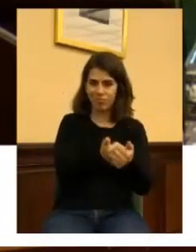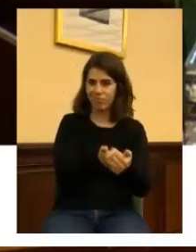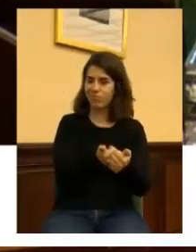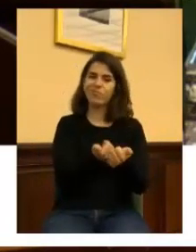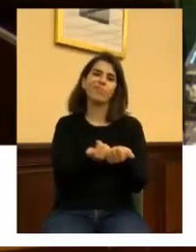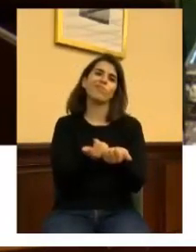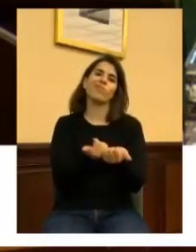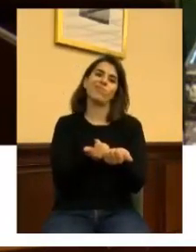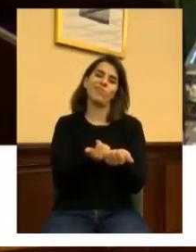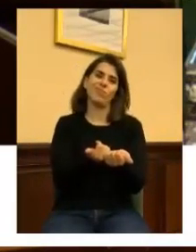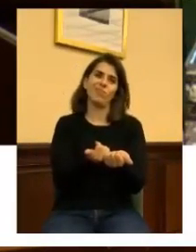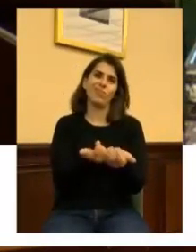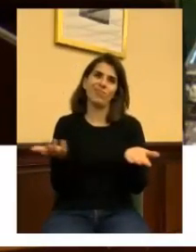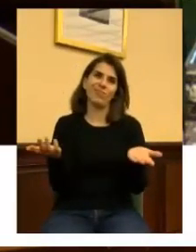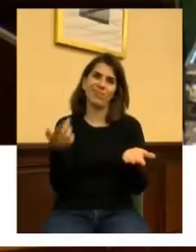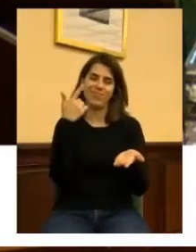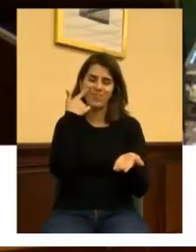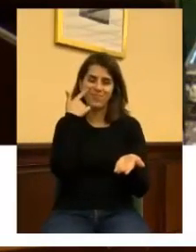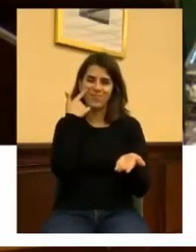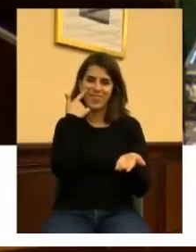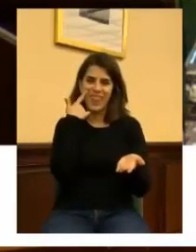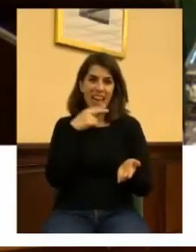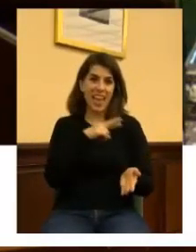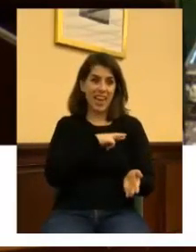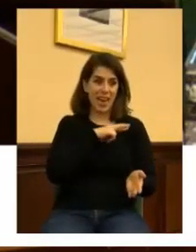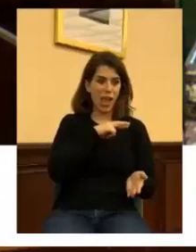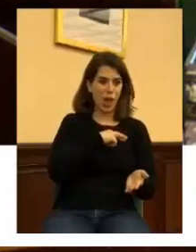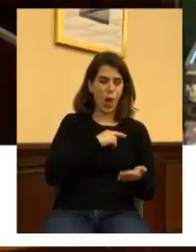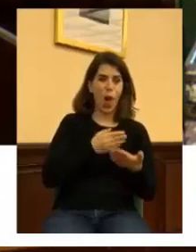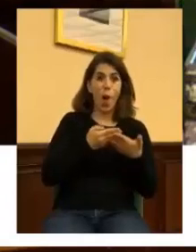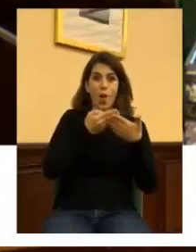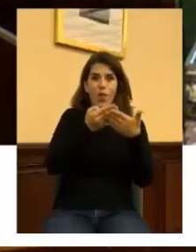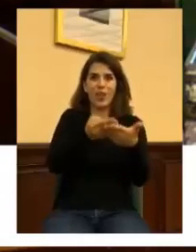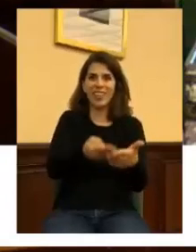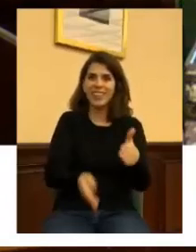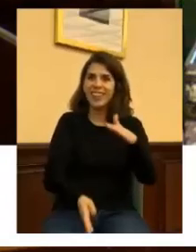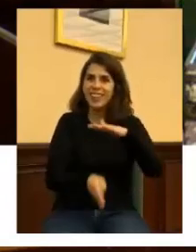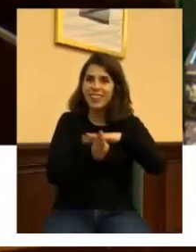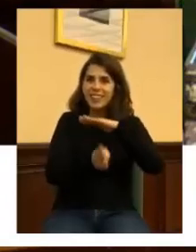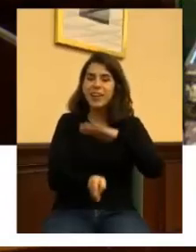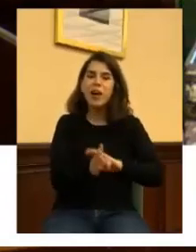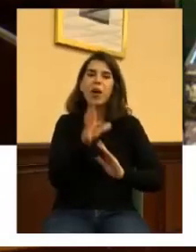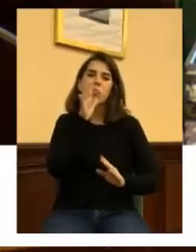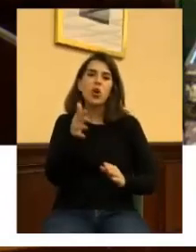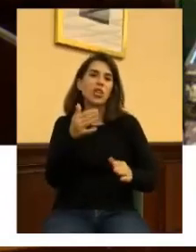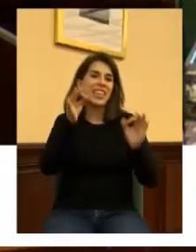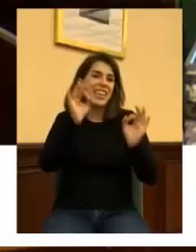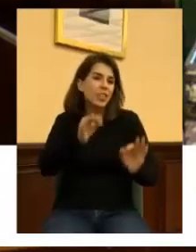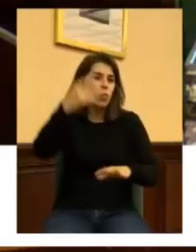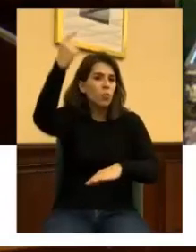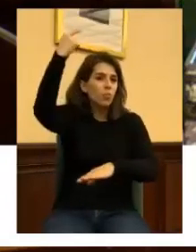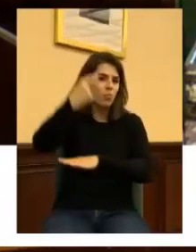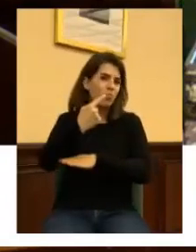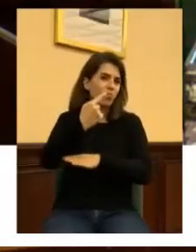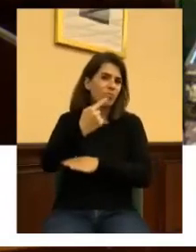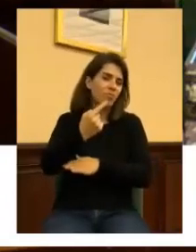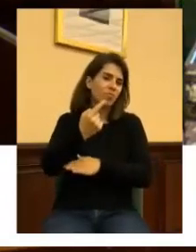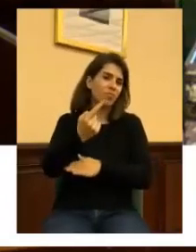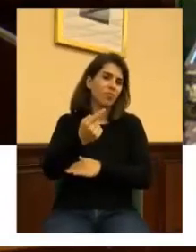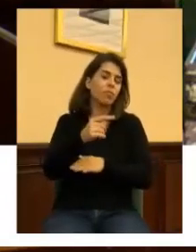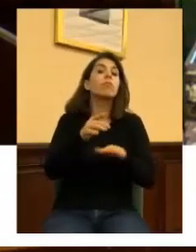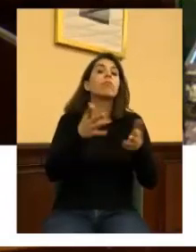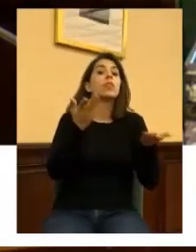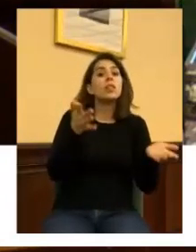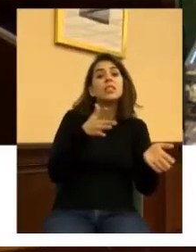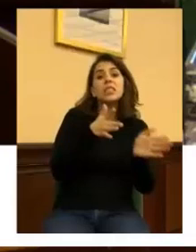Bueno, la religión se sigue ofertando de forma obligatoria en todos los centros, siendo